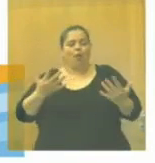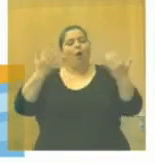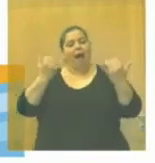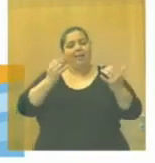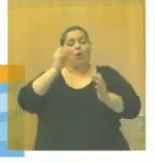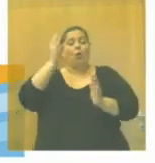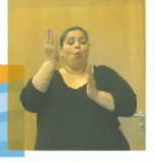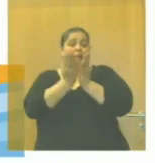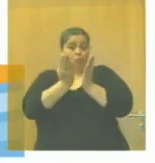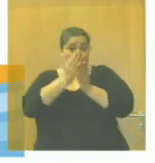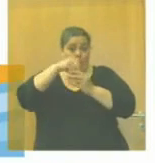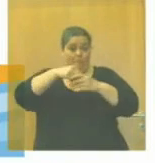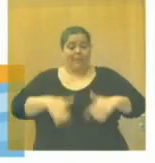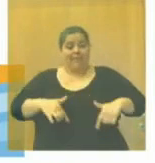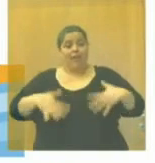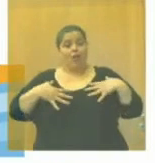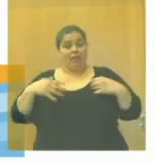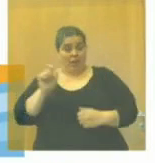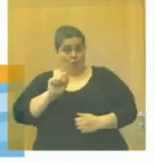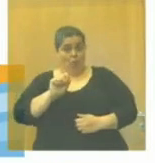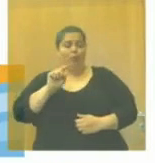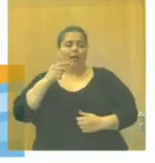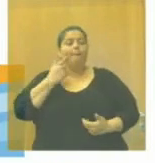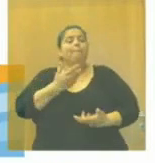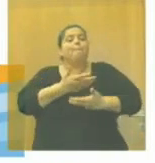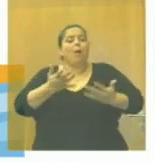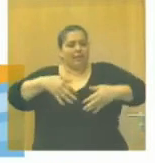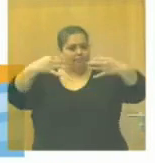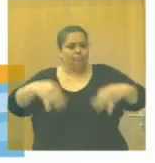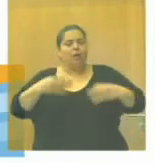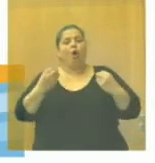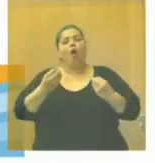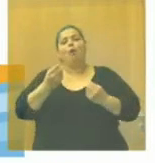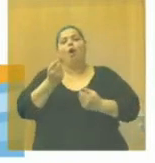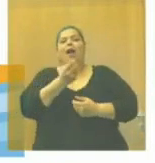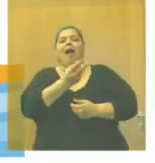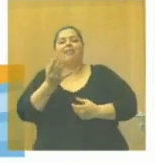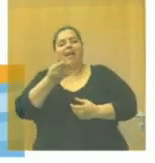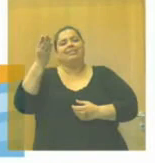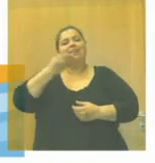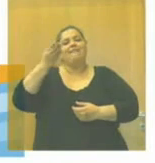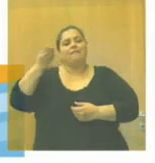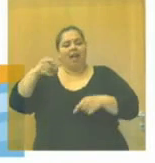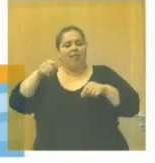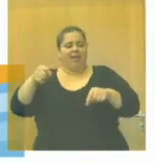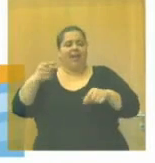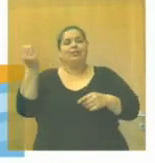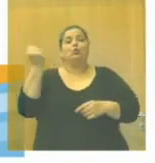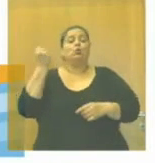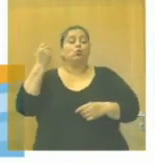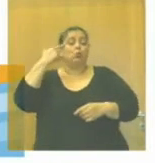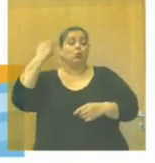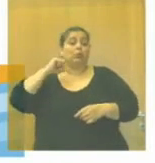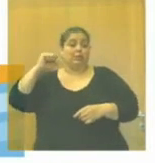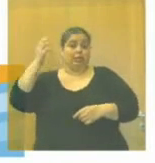estudio en el Ministerio de Salud Pública que muestra las cifras de suicidio desde el 1880 y pico a la